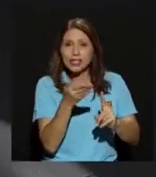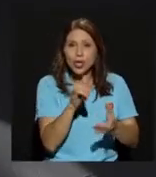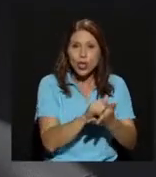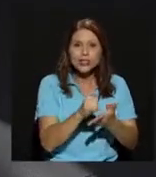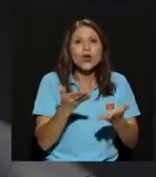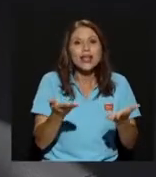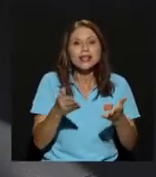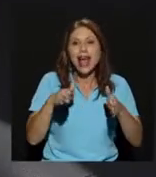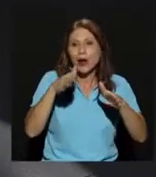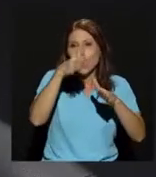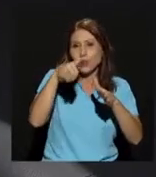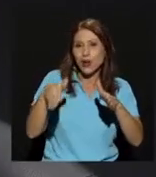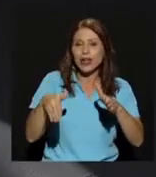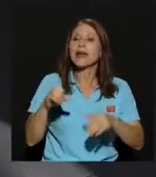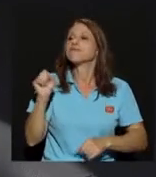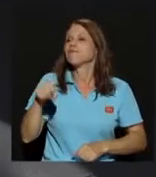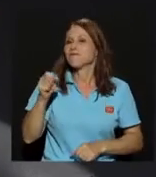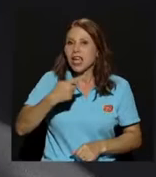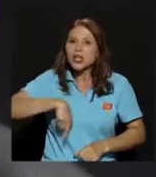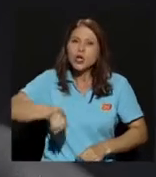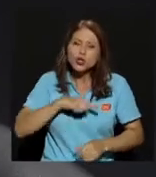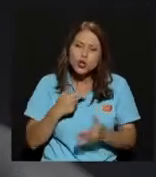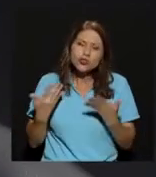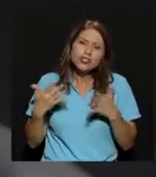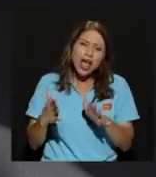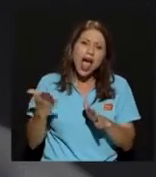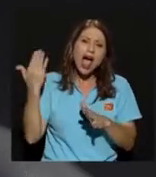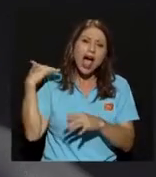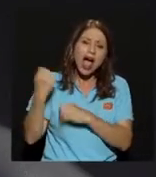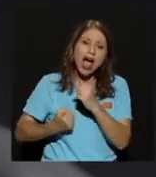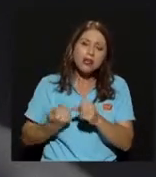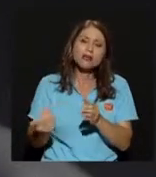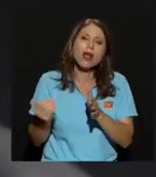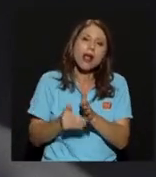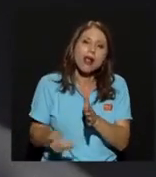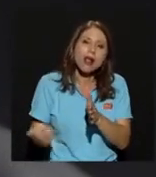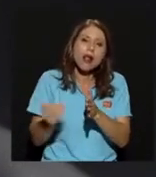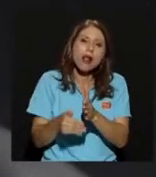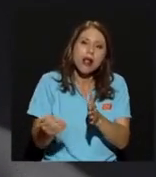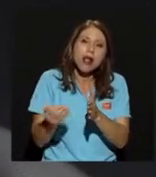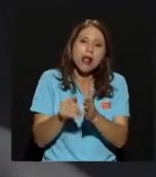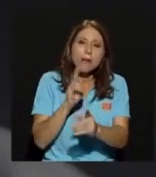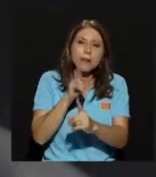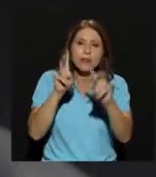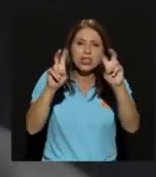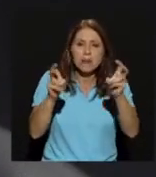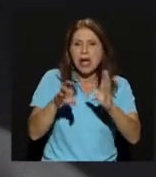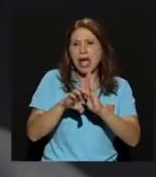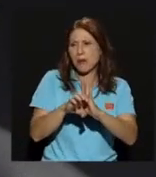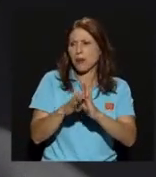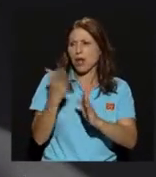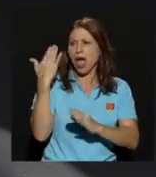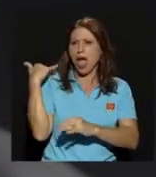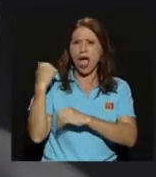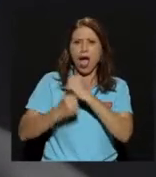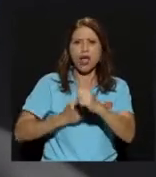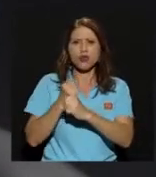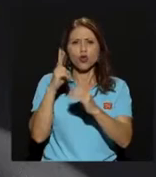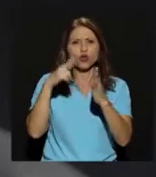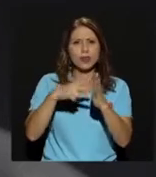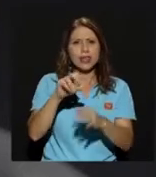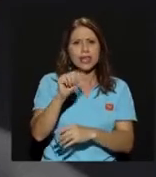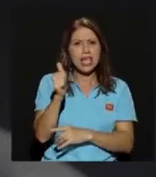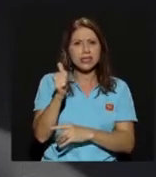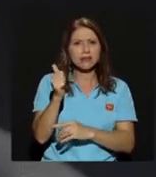hemos venido insistiendo en este tema desde hace ya varios años desde ahora y del 2010 cuando no existía